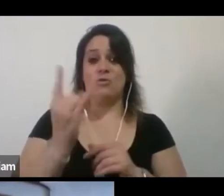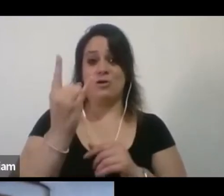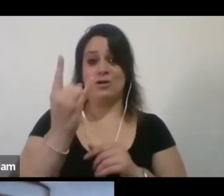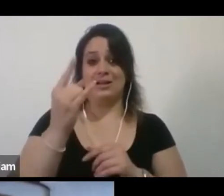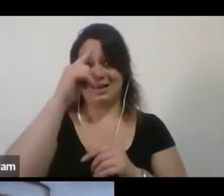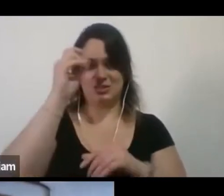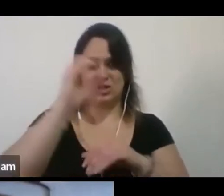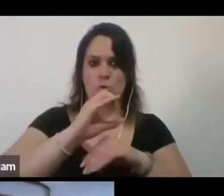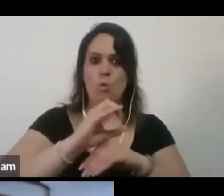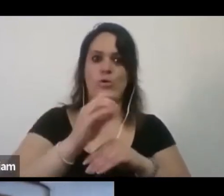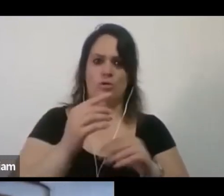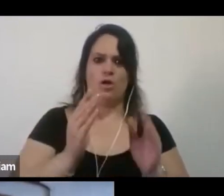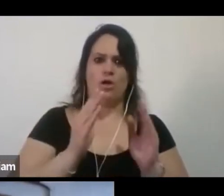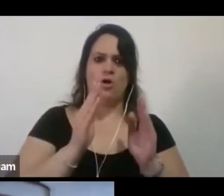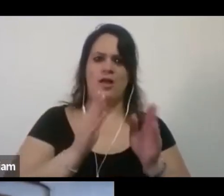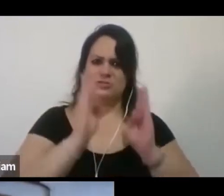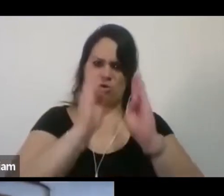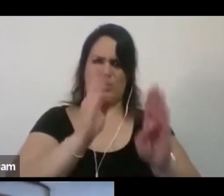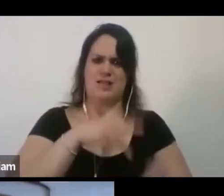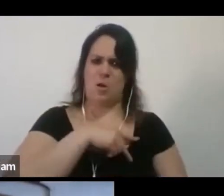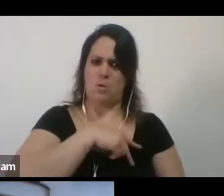de Capital. Y